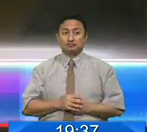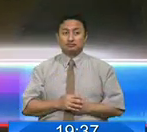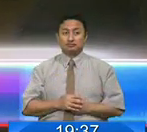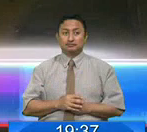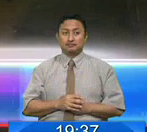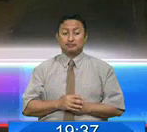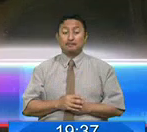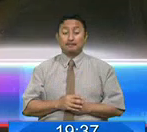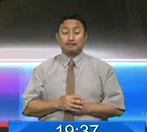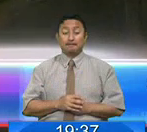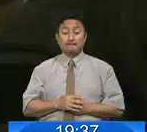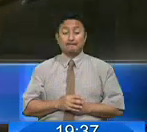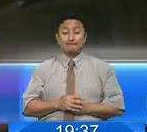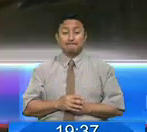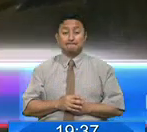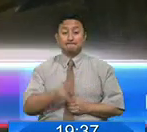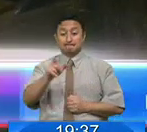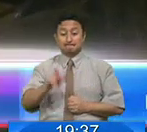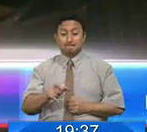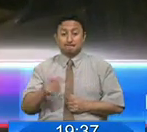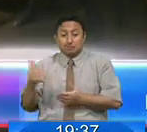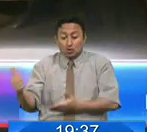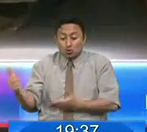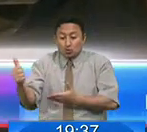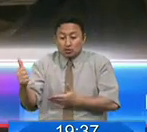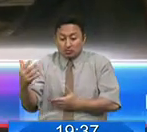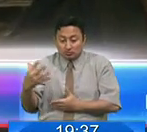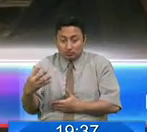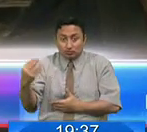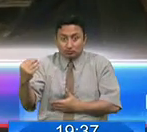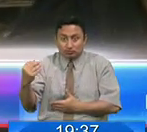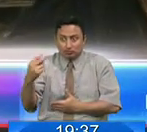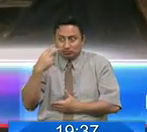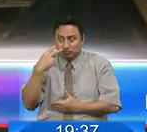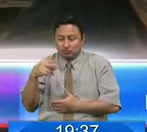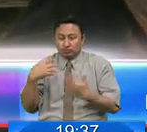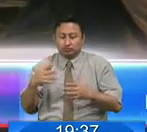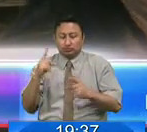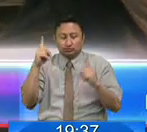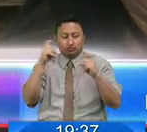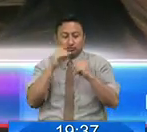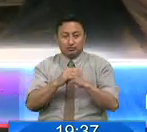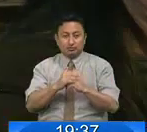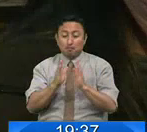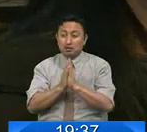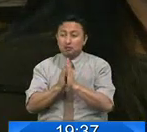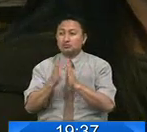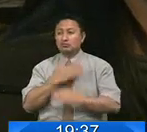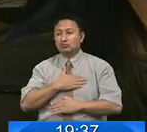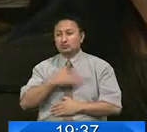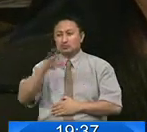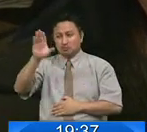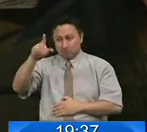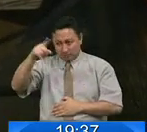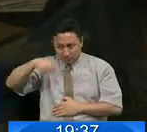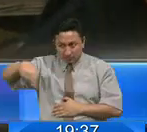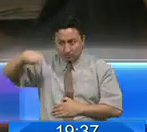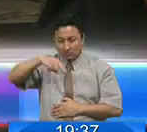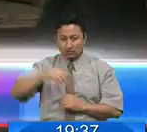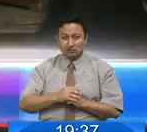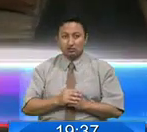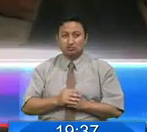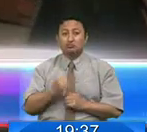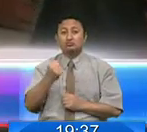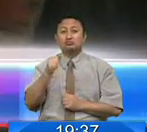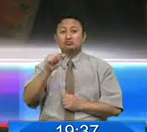difícil realmente sostenerla manejarla verla irse muchas veces le pido que regrese le digo